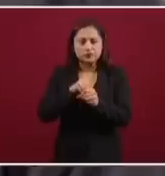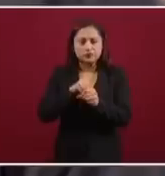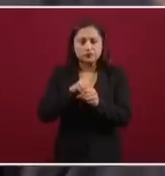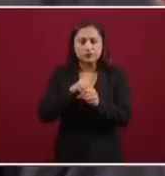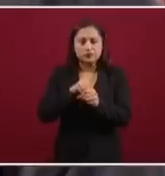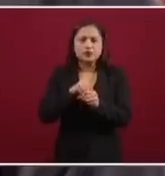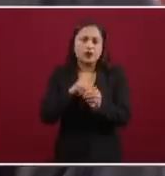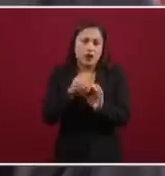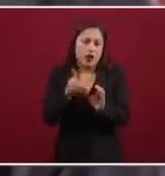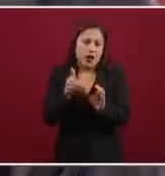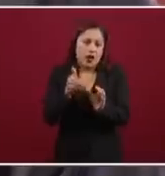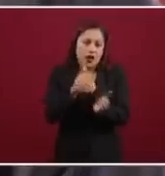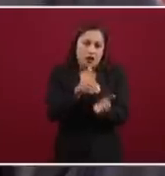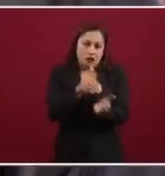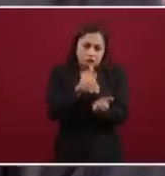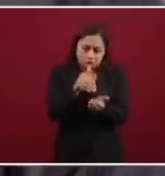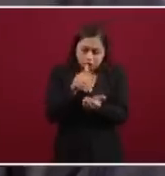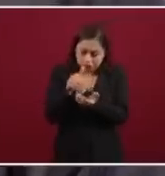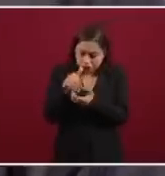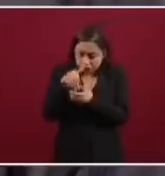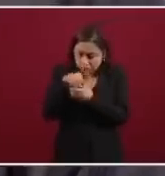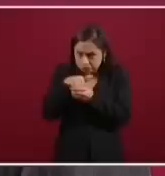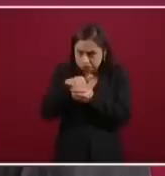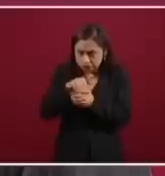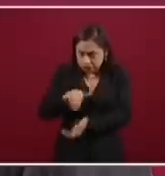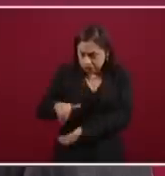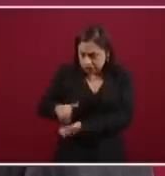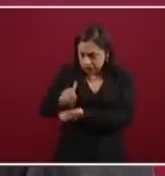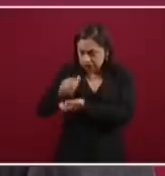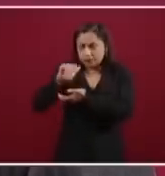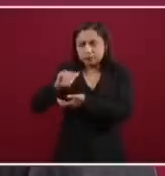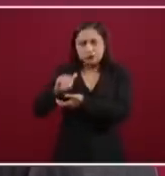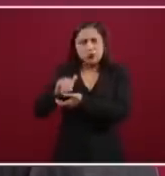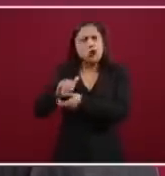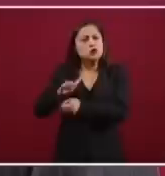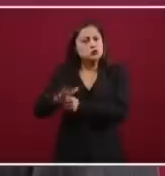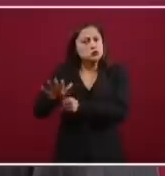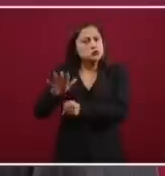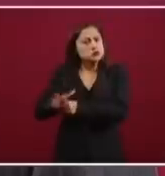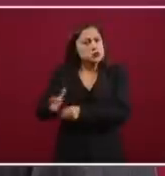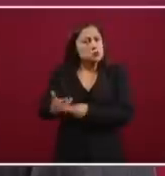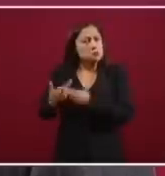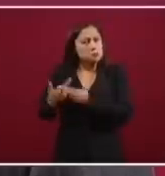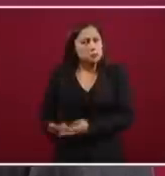el presupuesto rinde y alcanza.